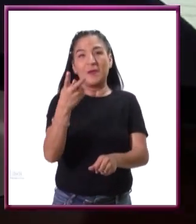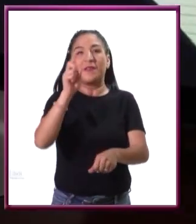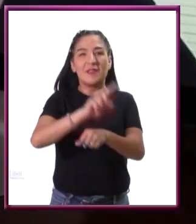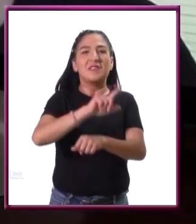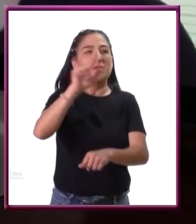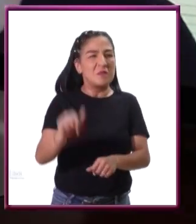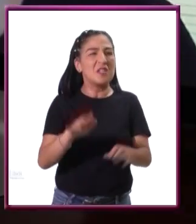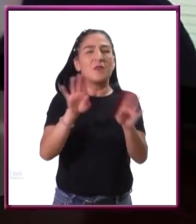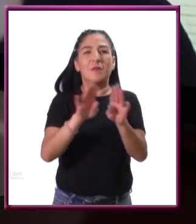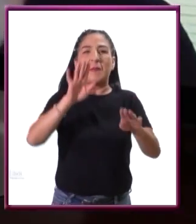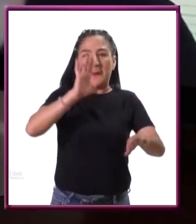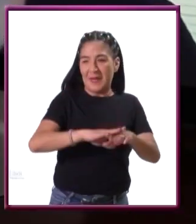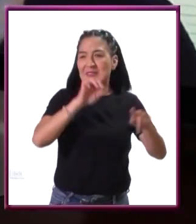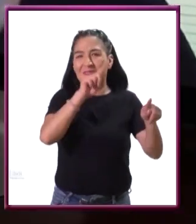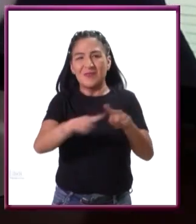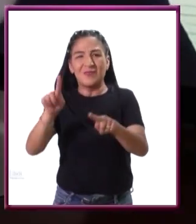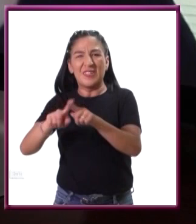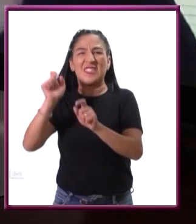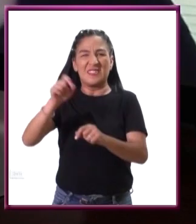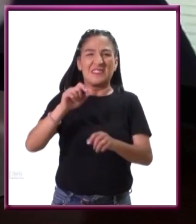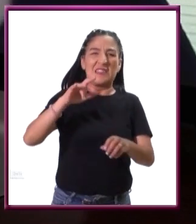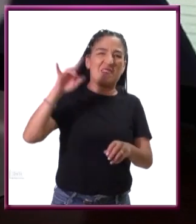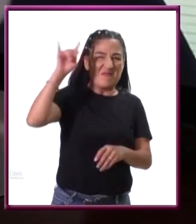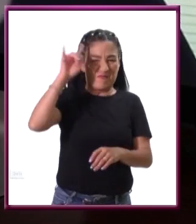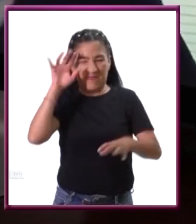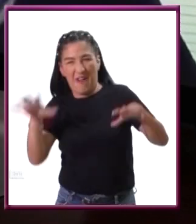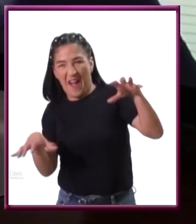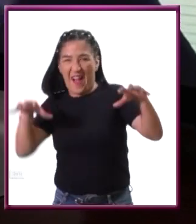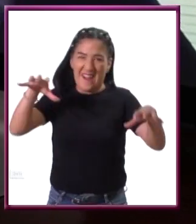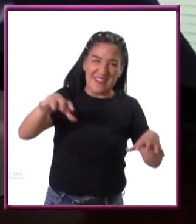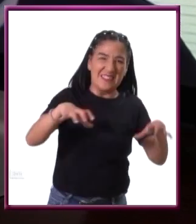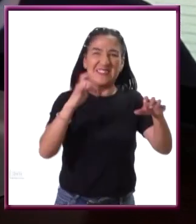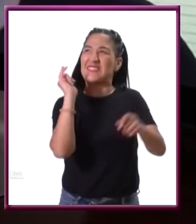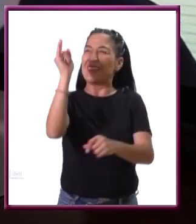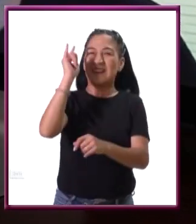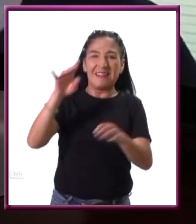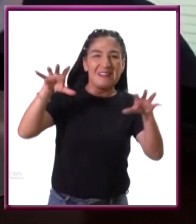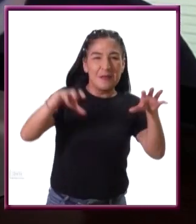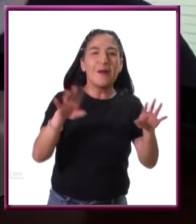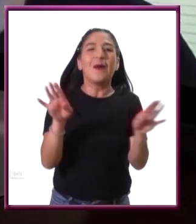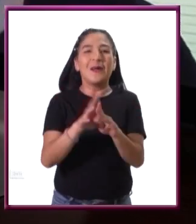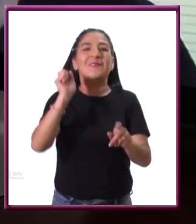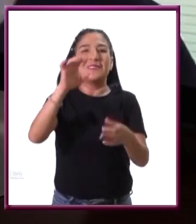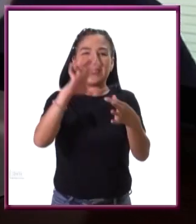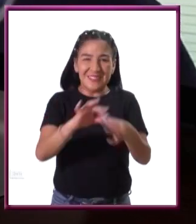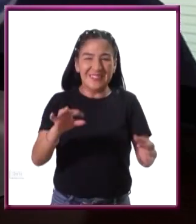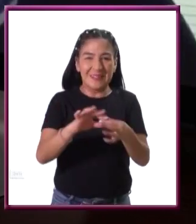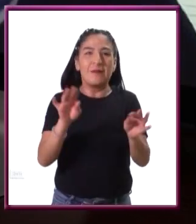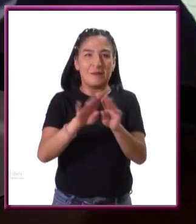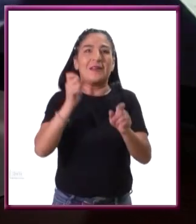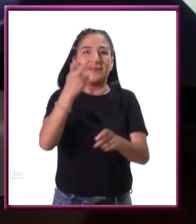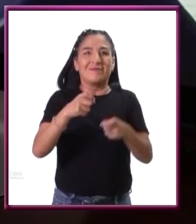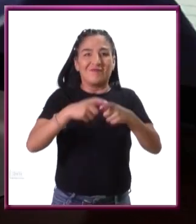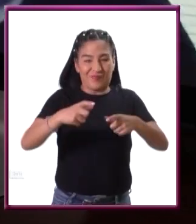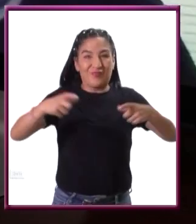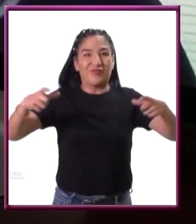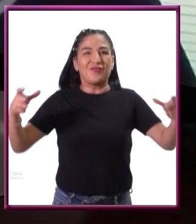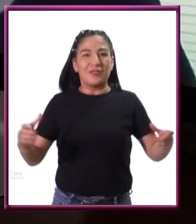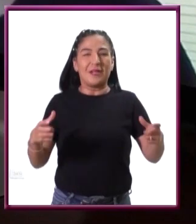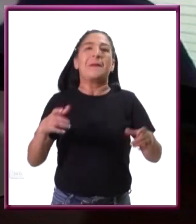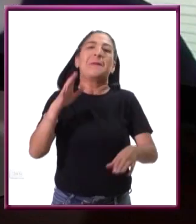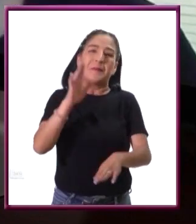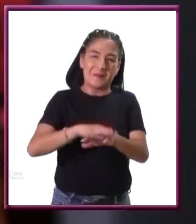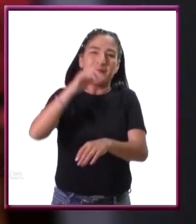empiezan a salir ahí monstruos mucho más grandes. Y sí, ahí podemos ver cómo el crecimiento exponencial pues facilitaría una